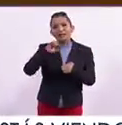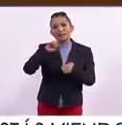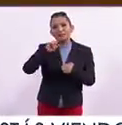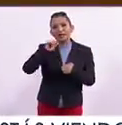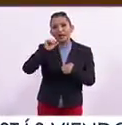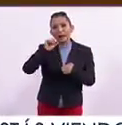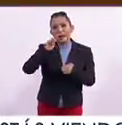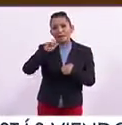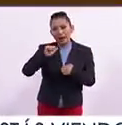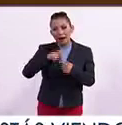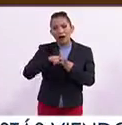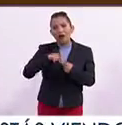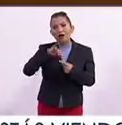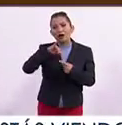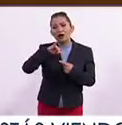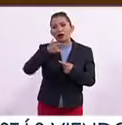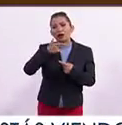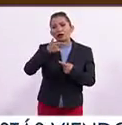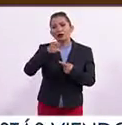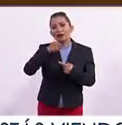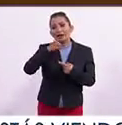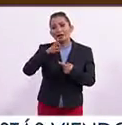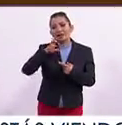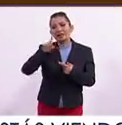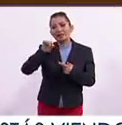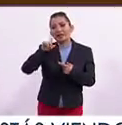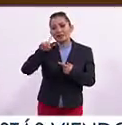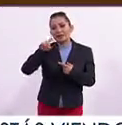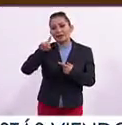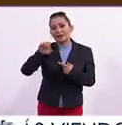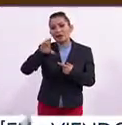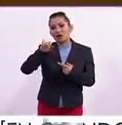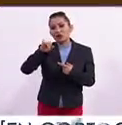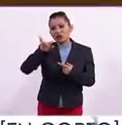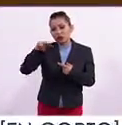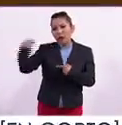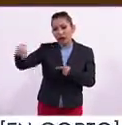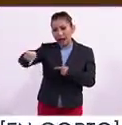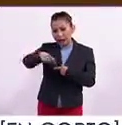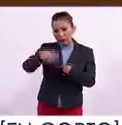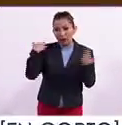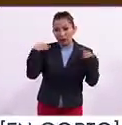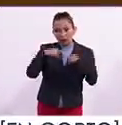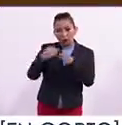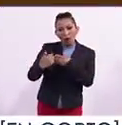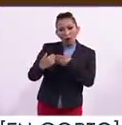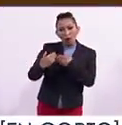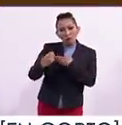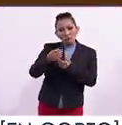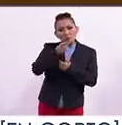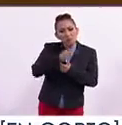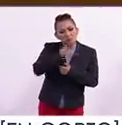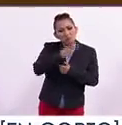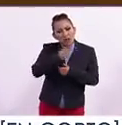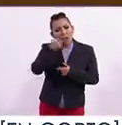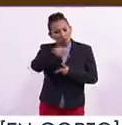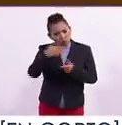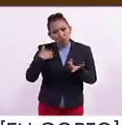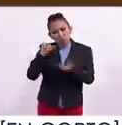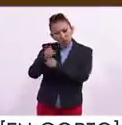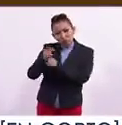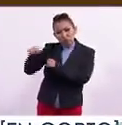Díaz de Cosío, fueron las personas que me indujeron pues a dedicarme a esta rama.